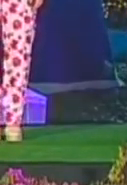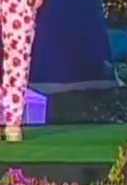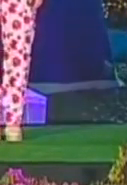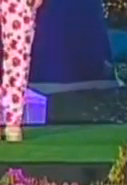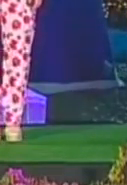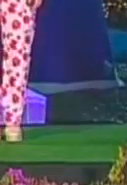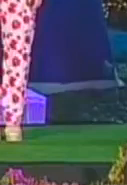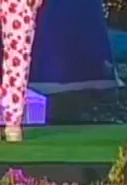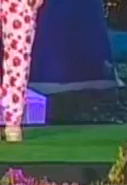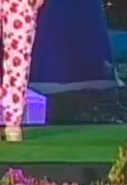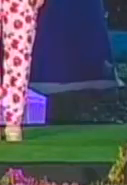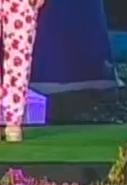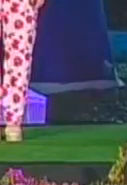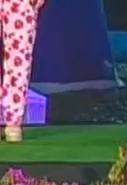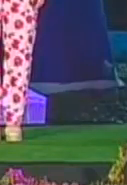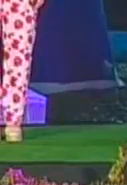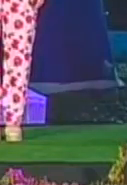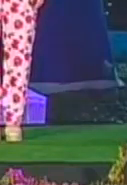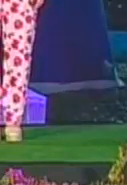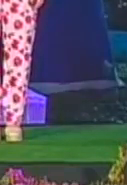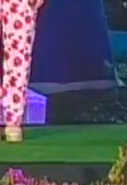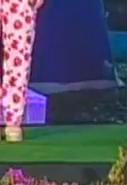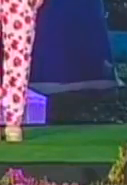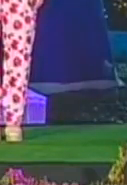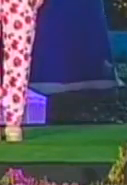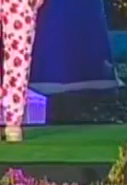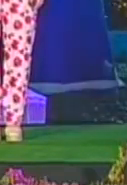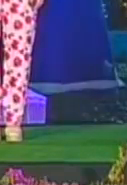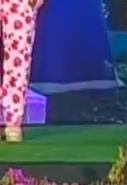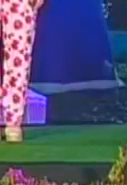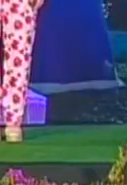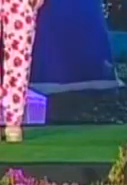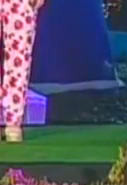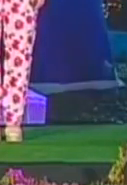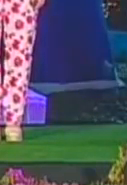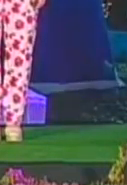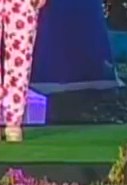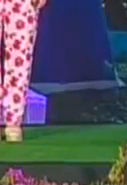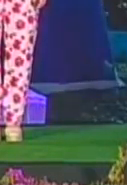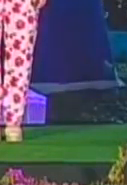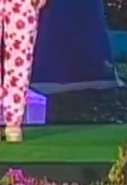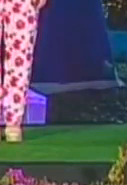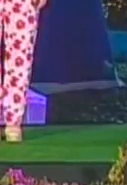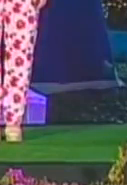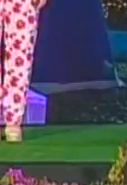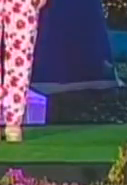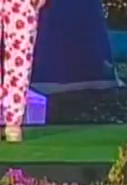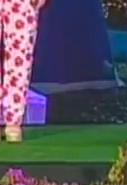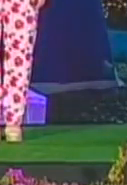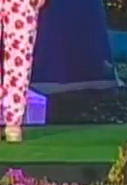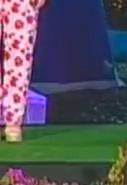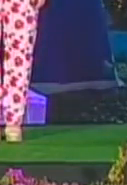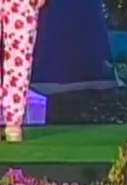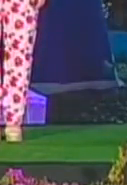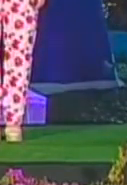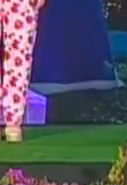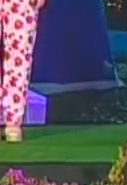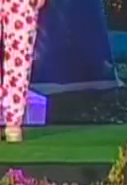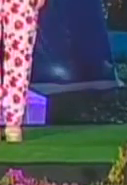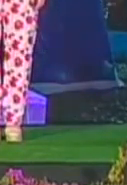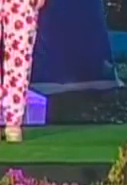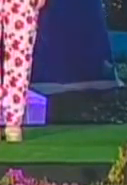iniciando a partir de hoy. Aquí con mi señora esposa, hermano presidente, Jessica Lucena, el hermano alcalde que ha tenido la responsabilidad de embellecer